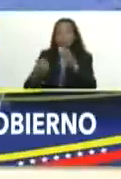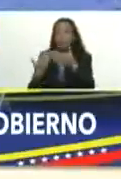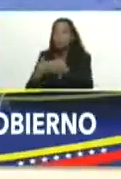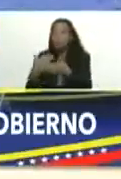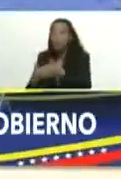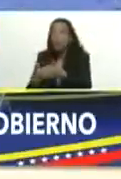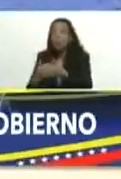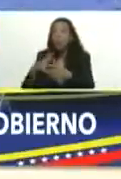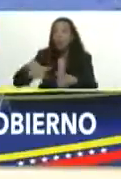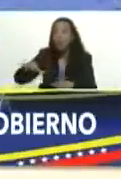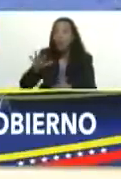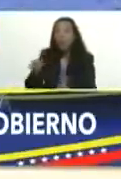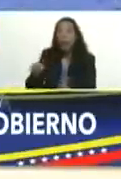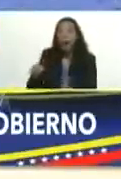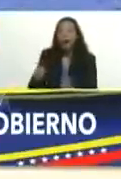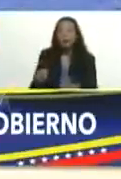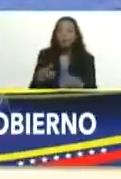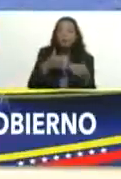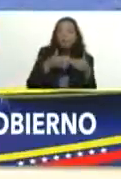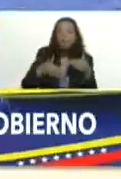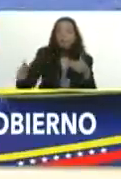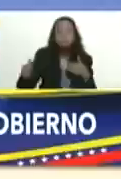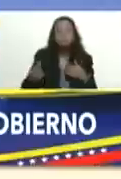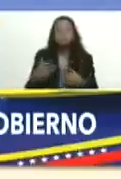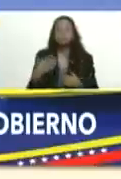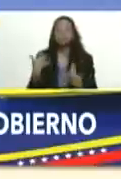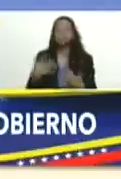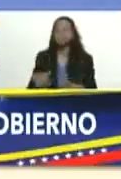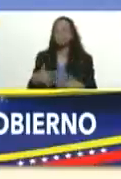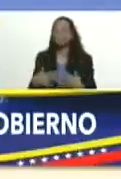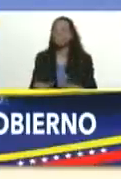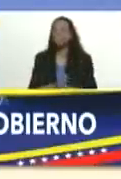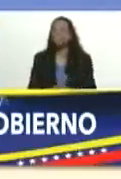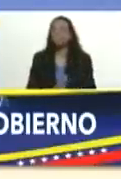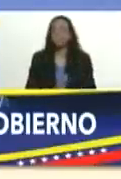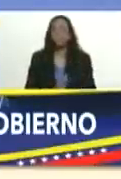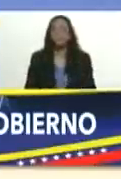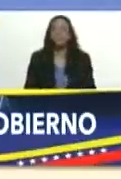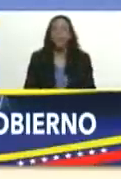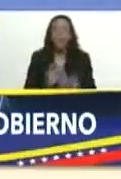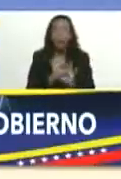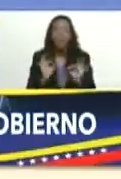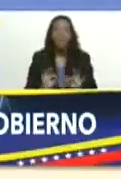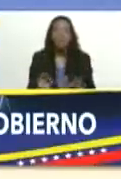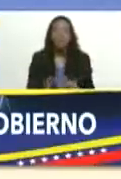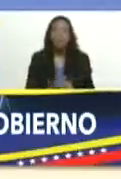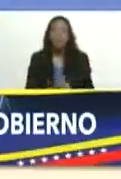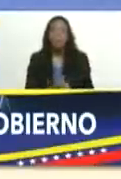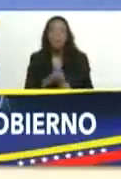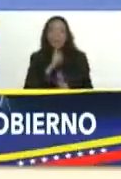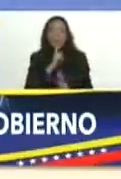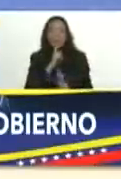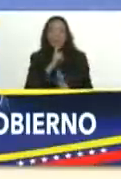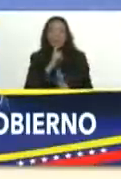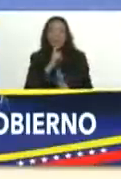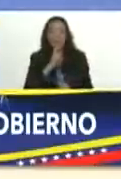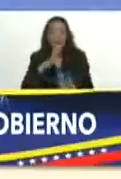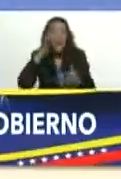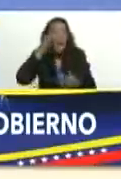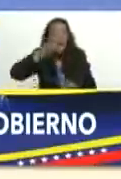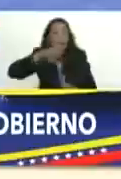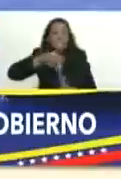a nuestro país, de aquí en adelante, los nuevos métodos que la realidad